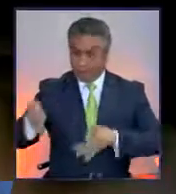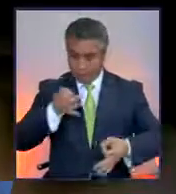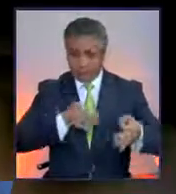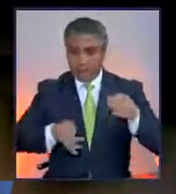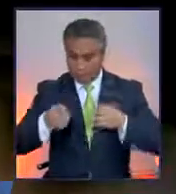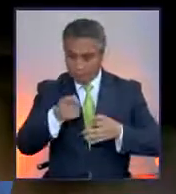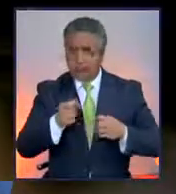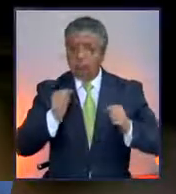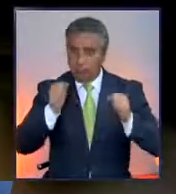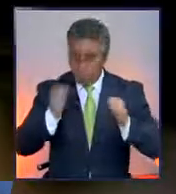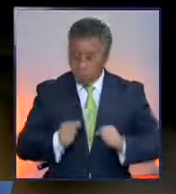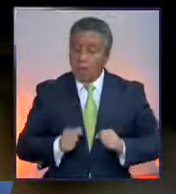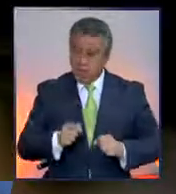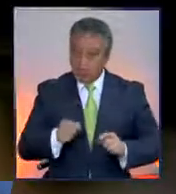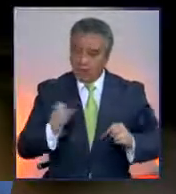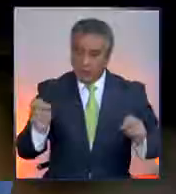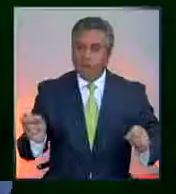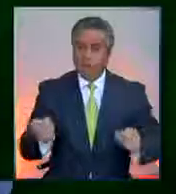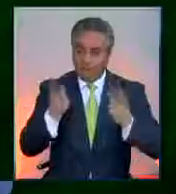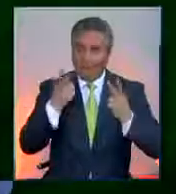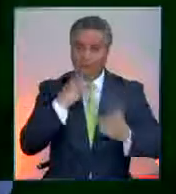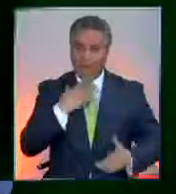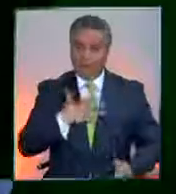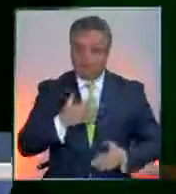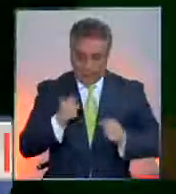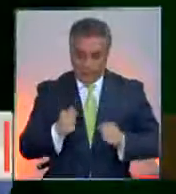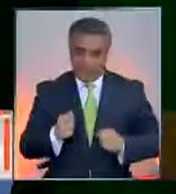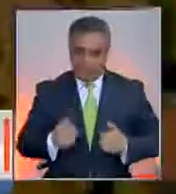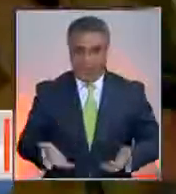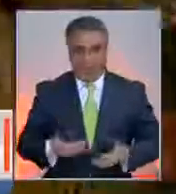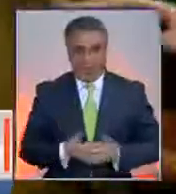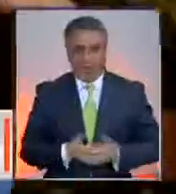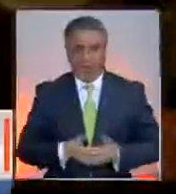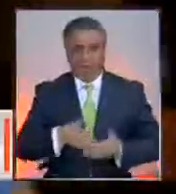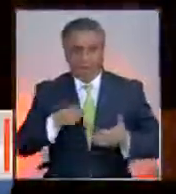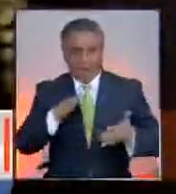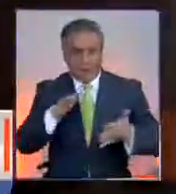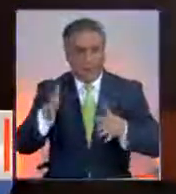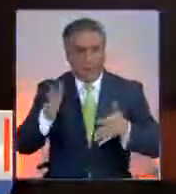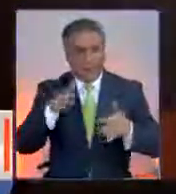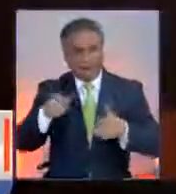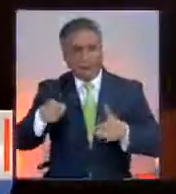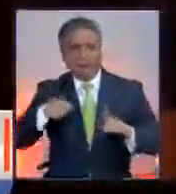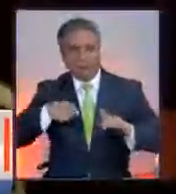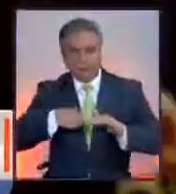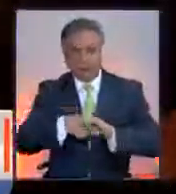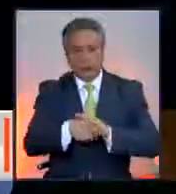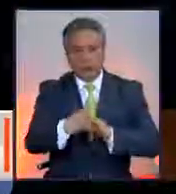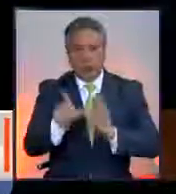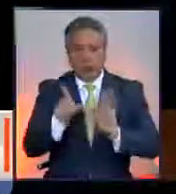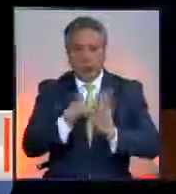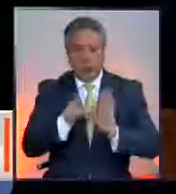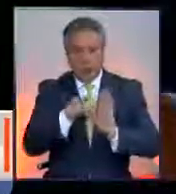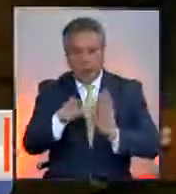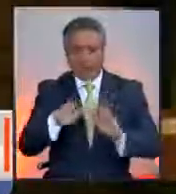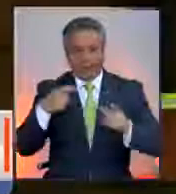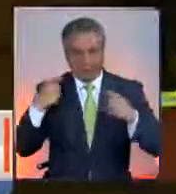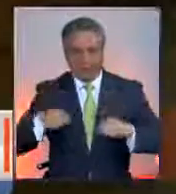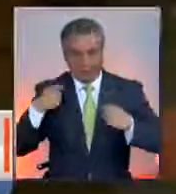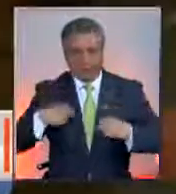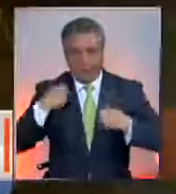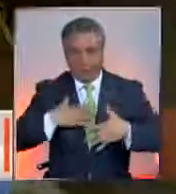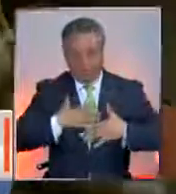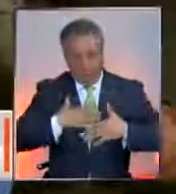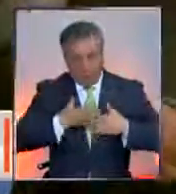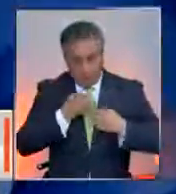haber salvado con vida. Que al parecer estaba al interior de este lugar, lo están tratando de reanimar, es una